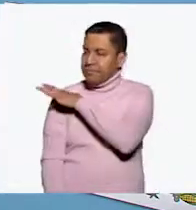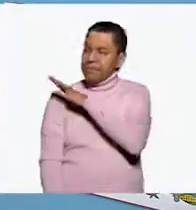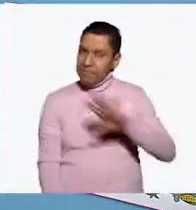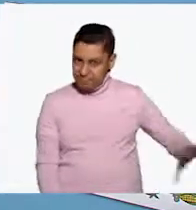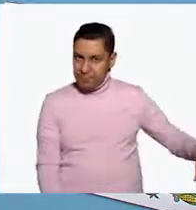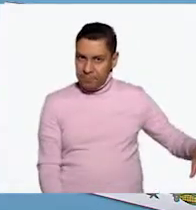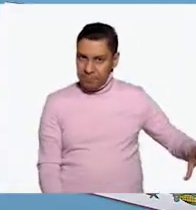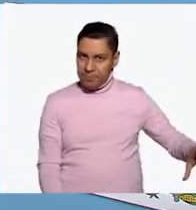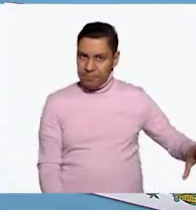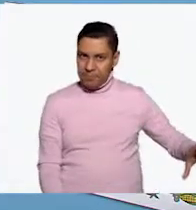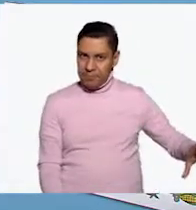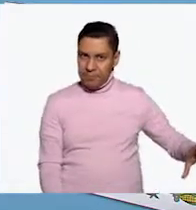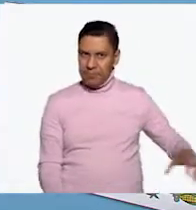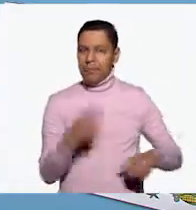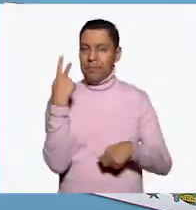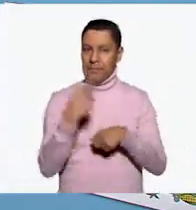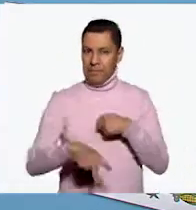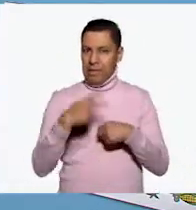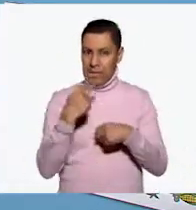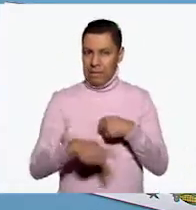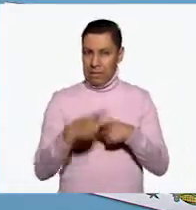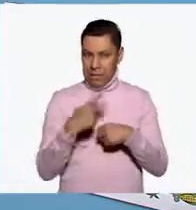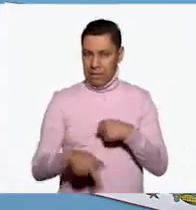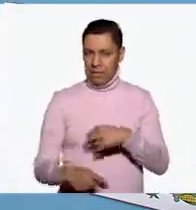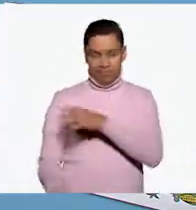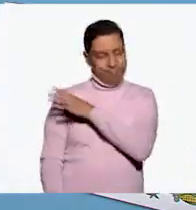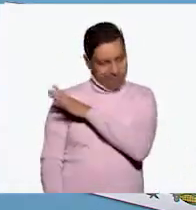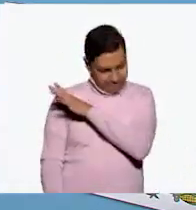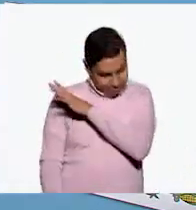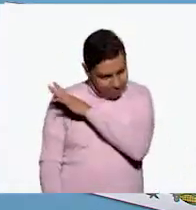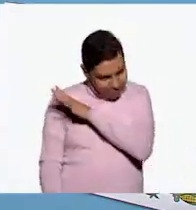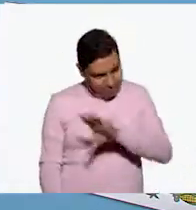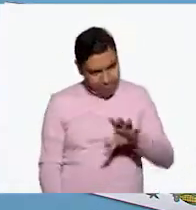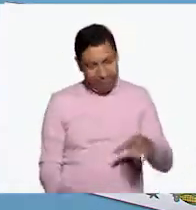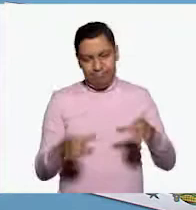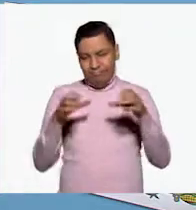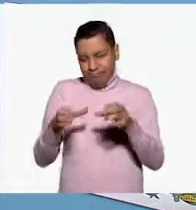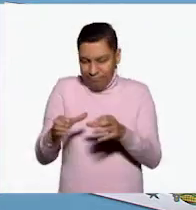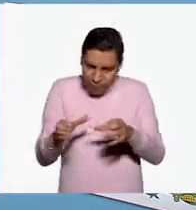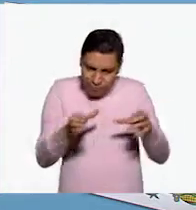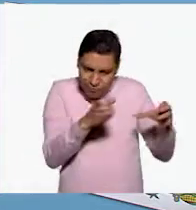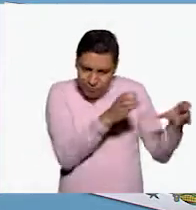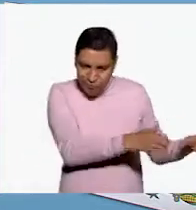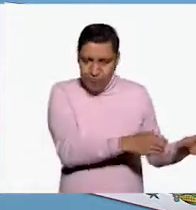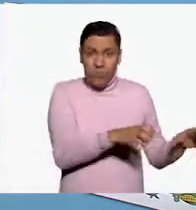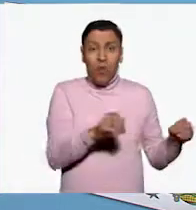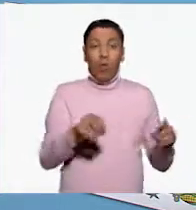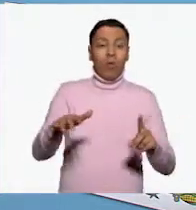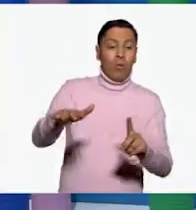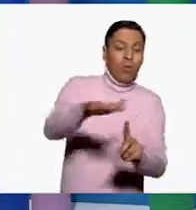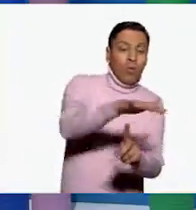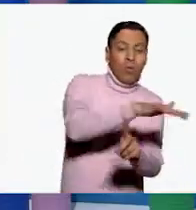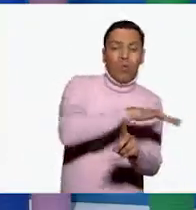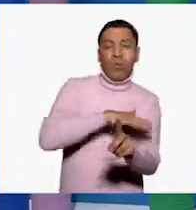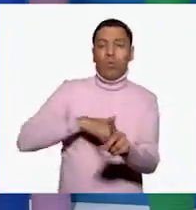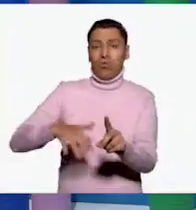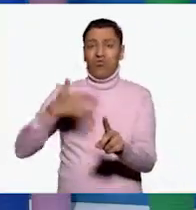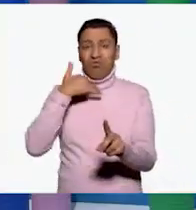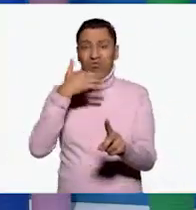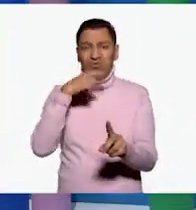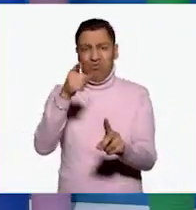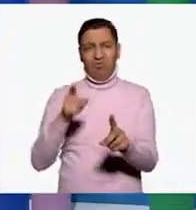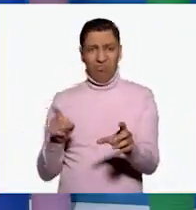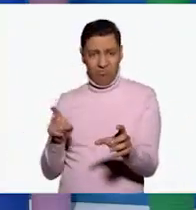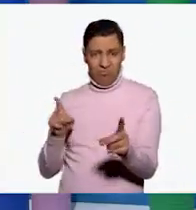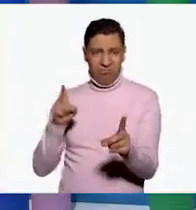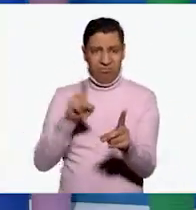sustancias peligrosas. O la comida contaminada, o incluso los ambientes sucios. Exacto. ¡Ay, qué bien!